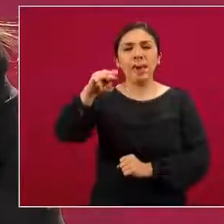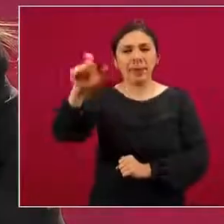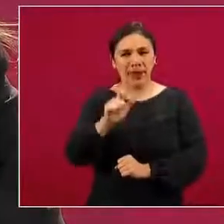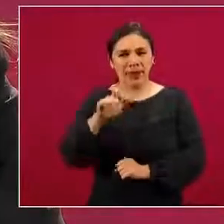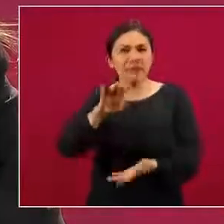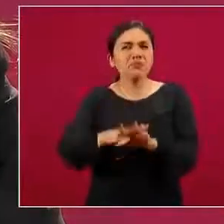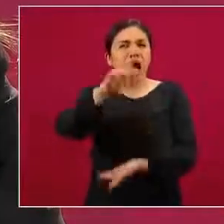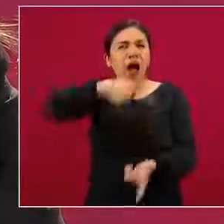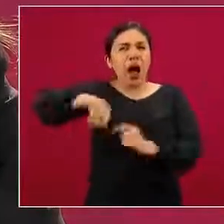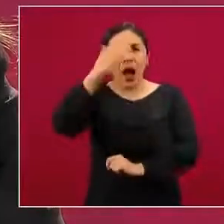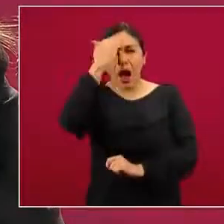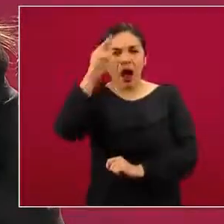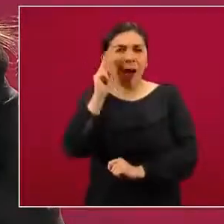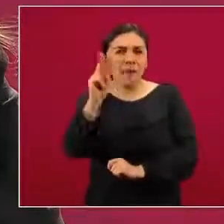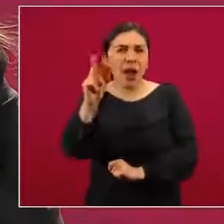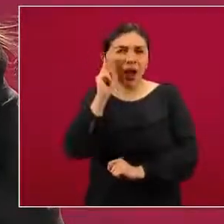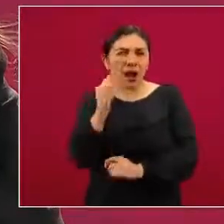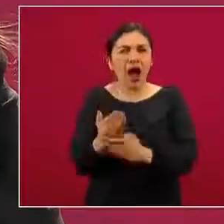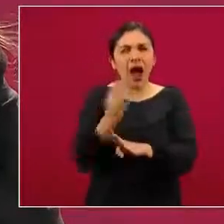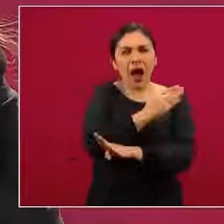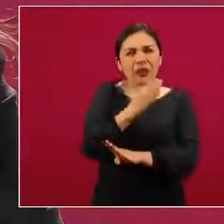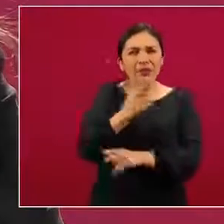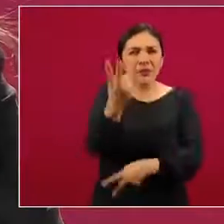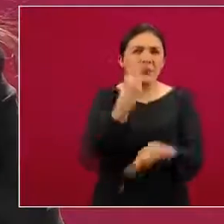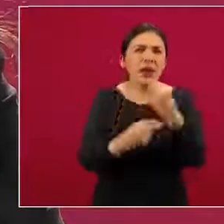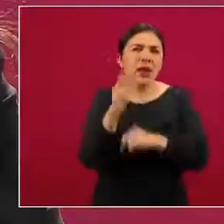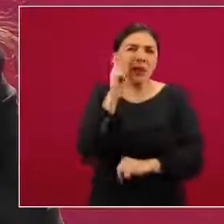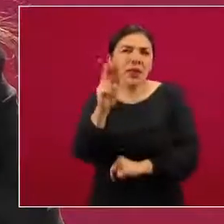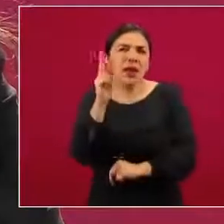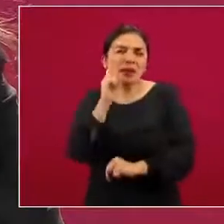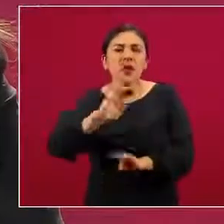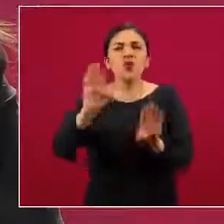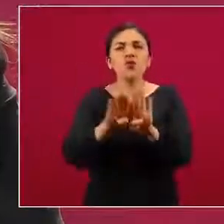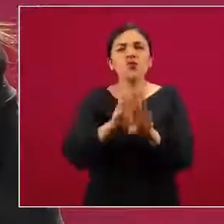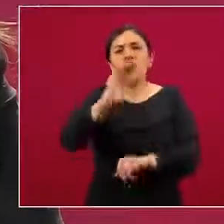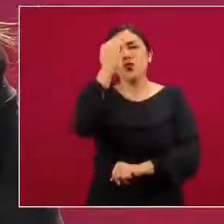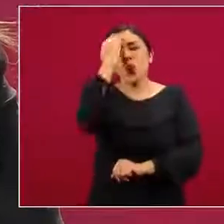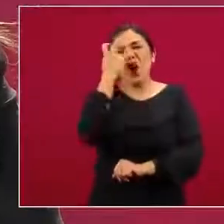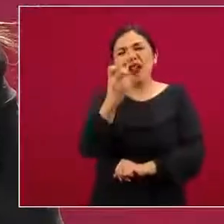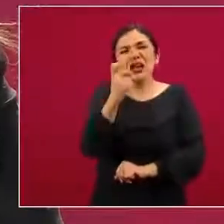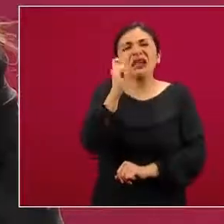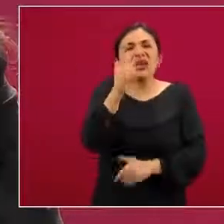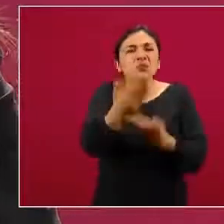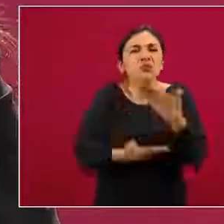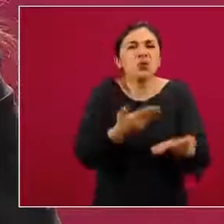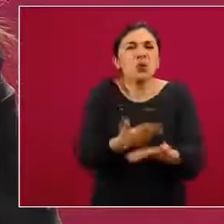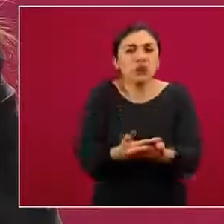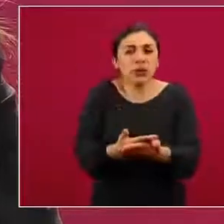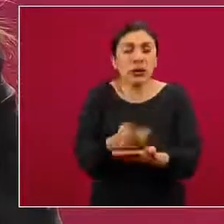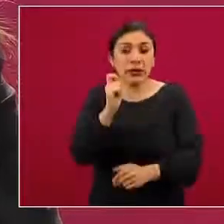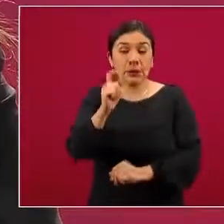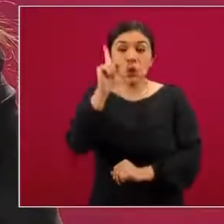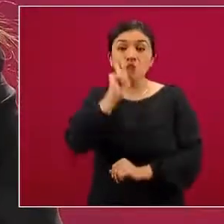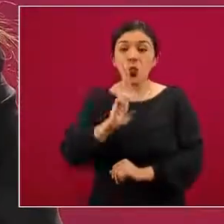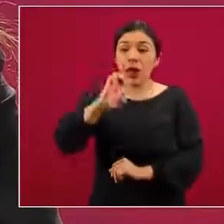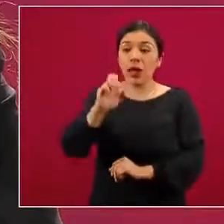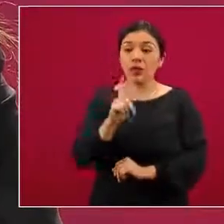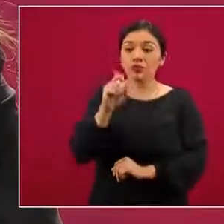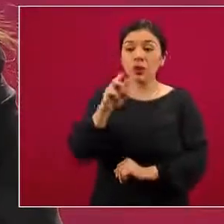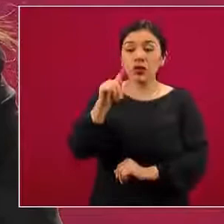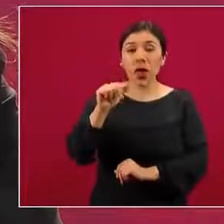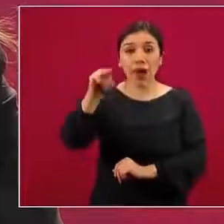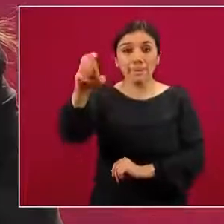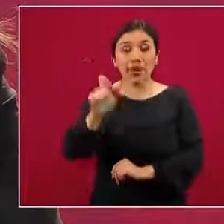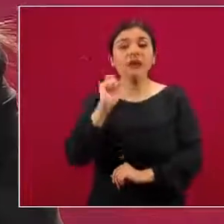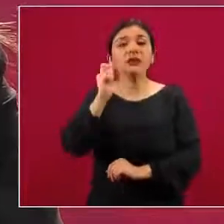la mayoría, ya han estado antes con nosotros para escuchar sobre lo que es esta iniciativa. Mujer Exporta MX es